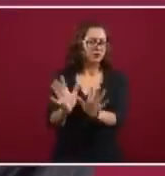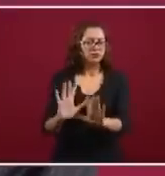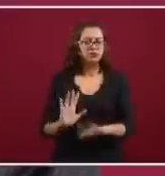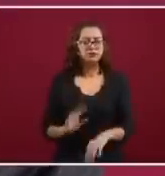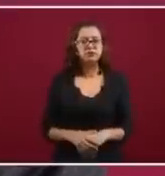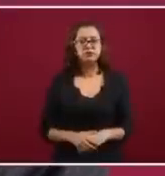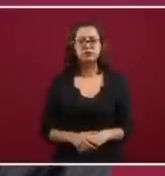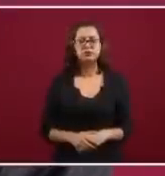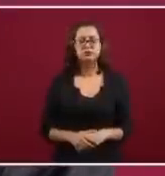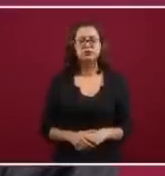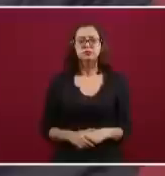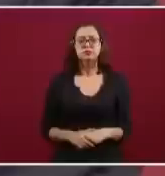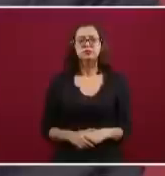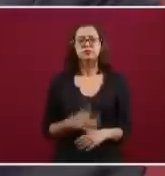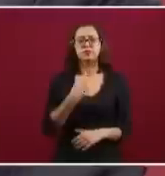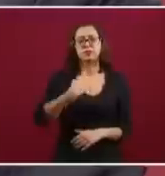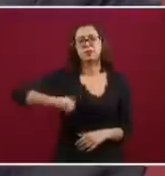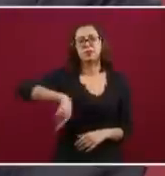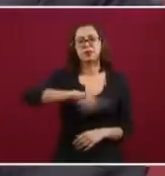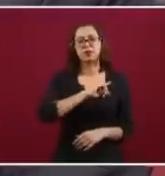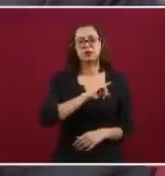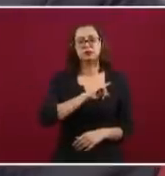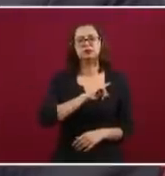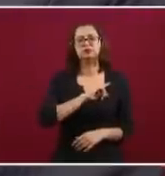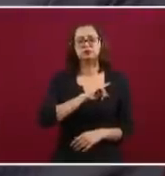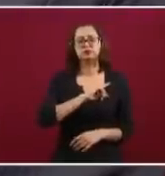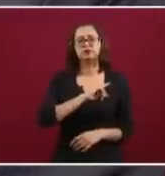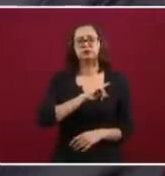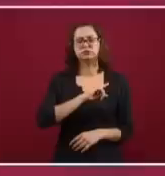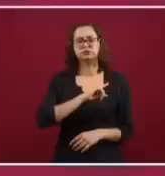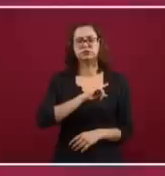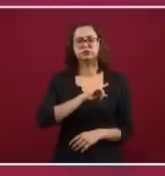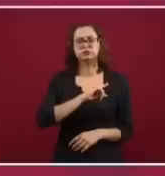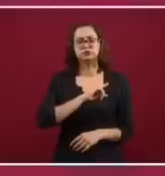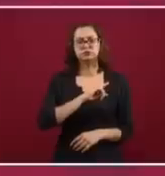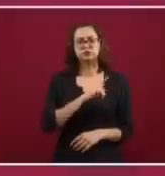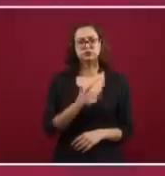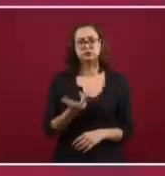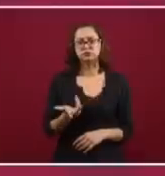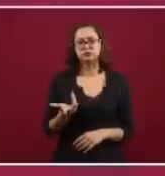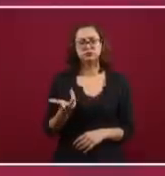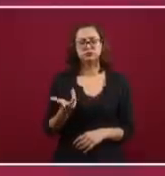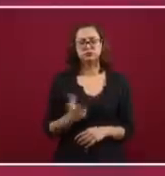y nosotros vamos a